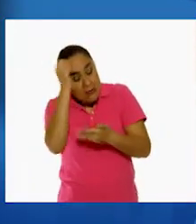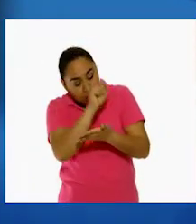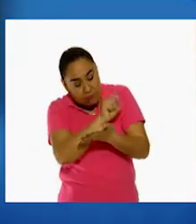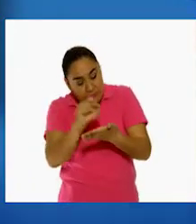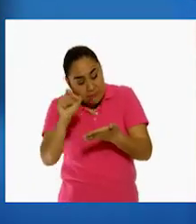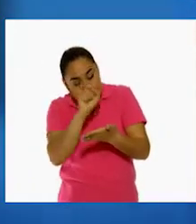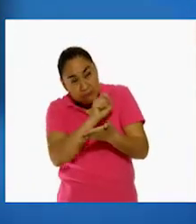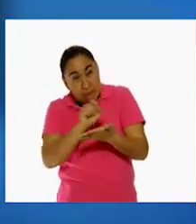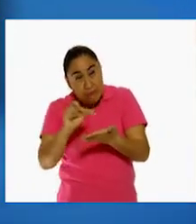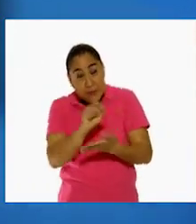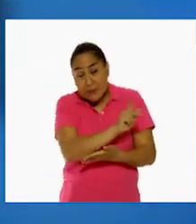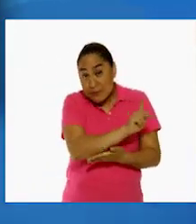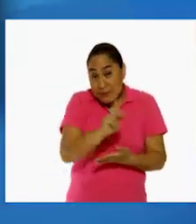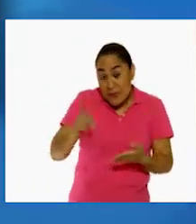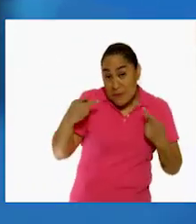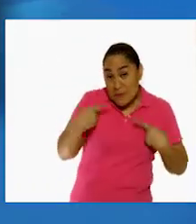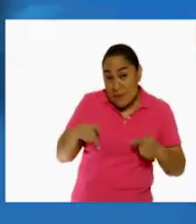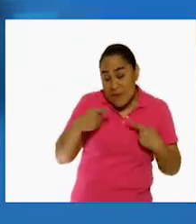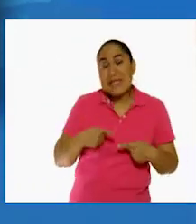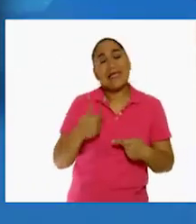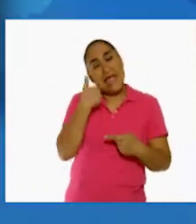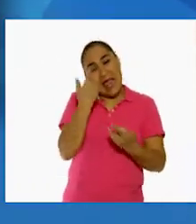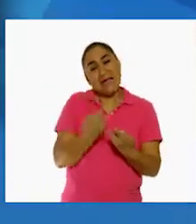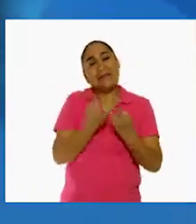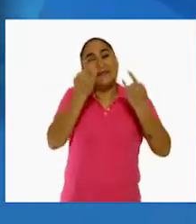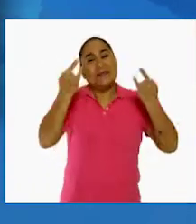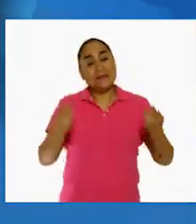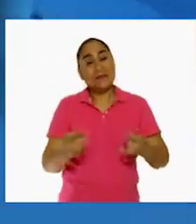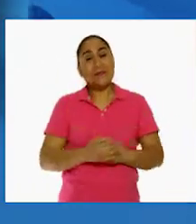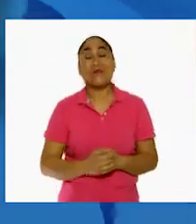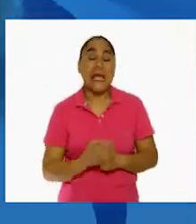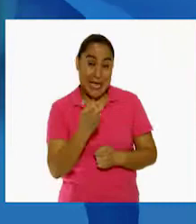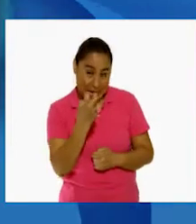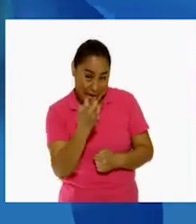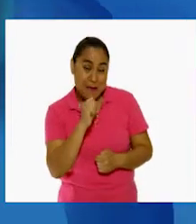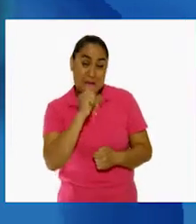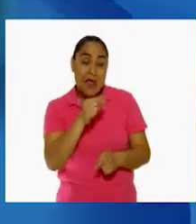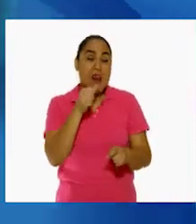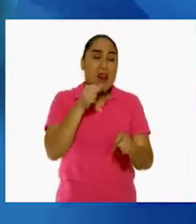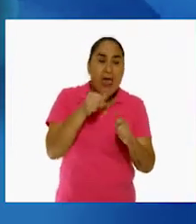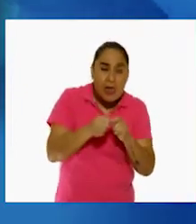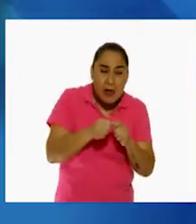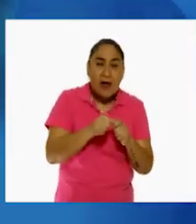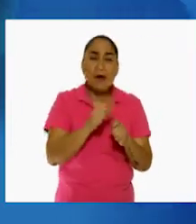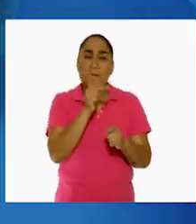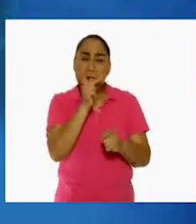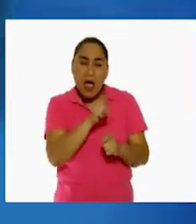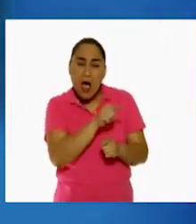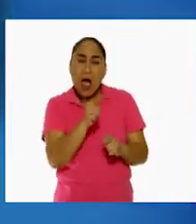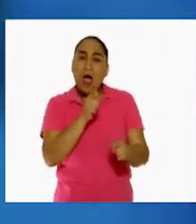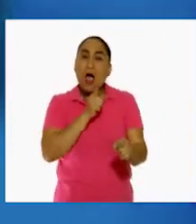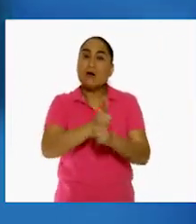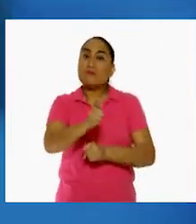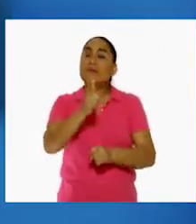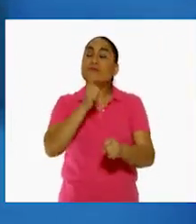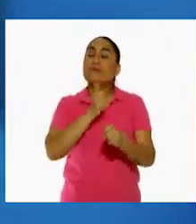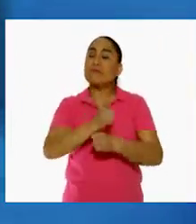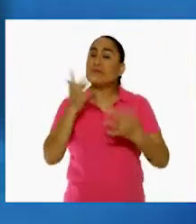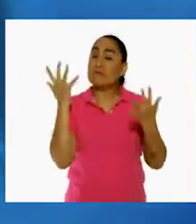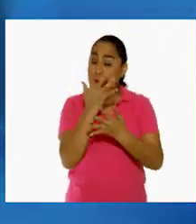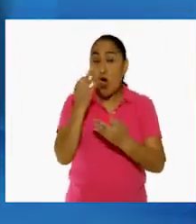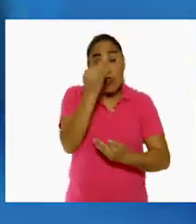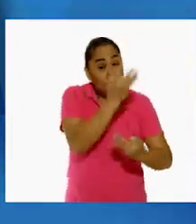todos aquellos que quieran contarlas. Fue así también como las letras reconocieron que todas